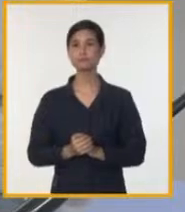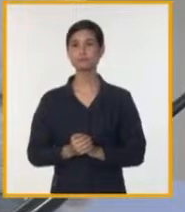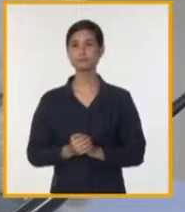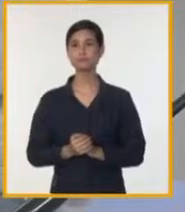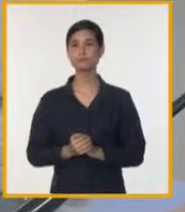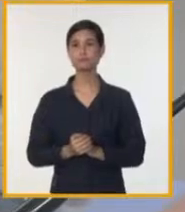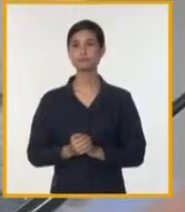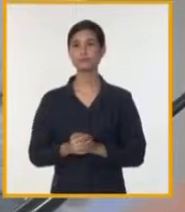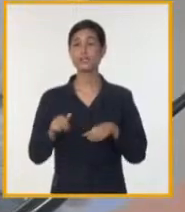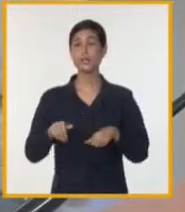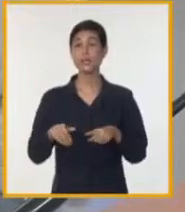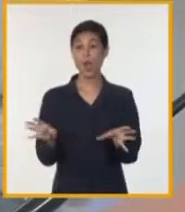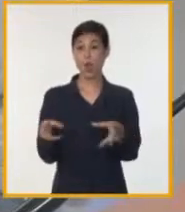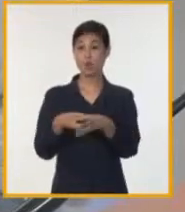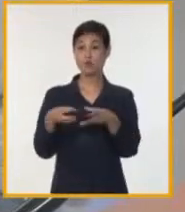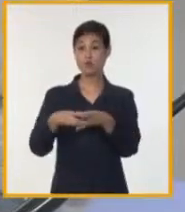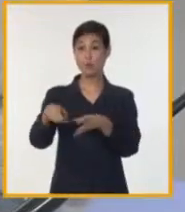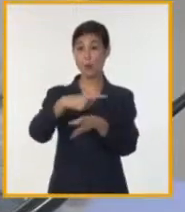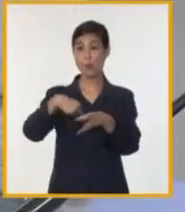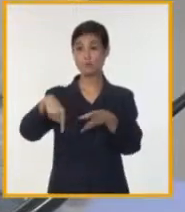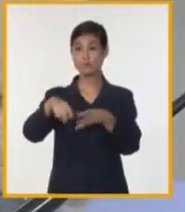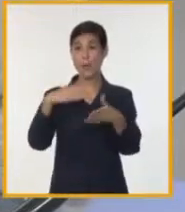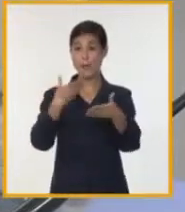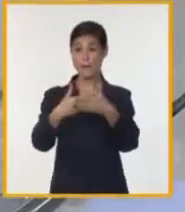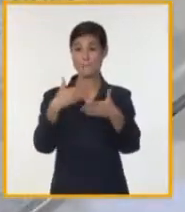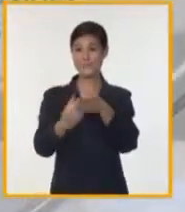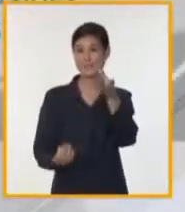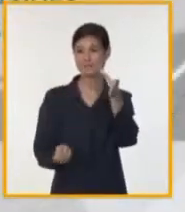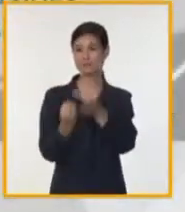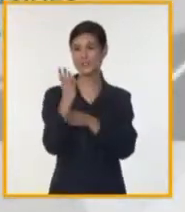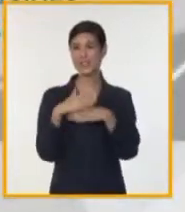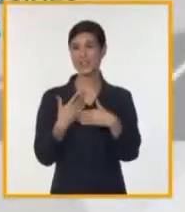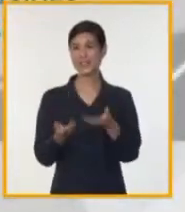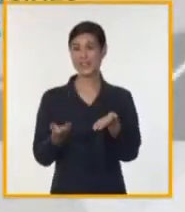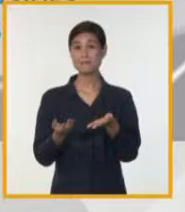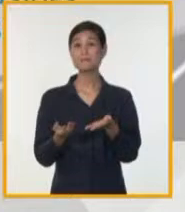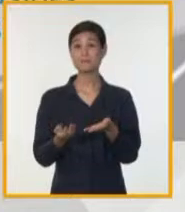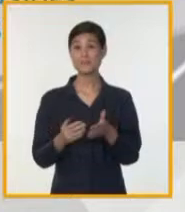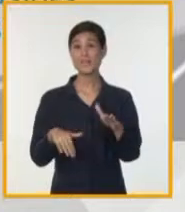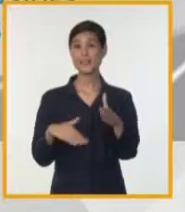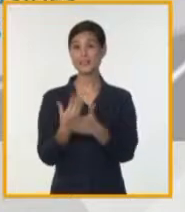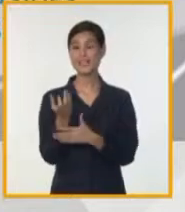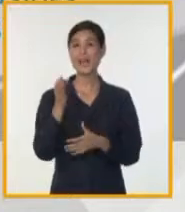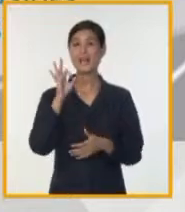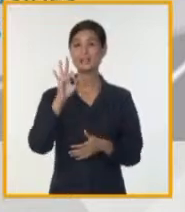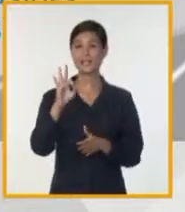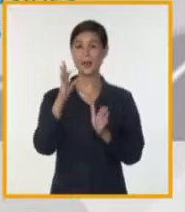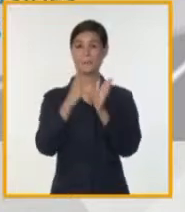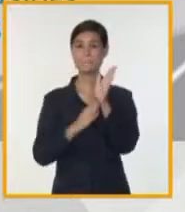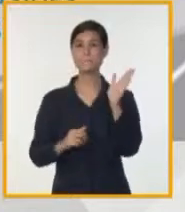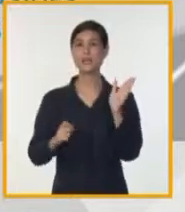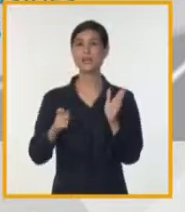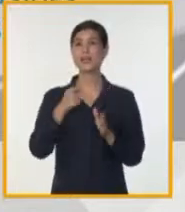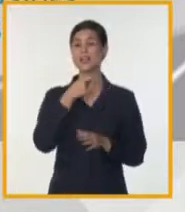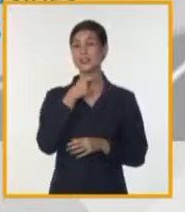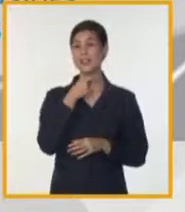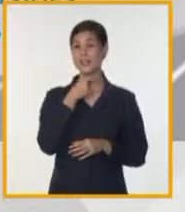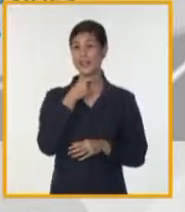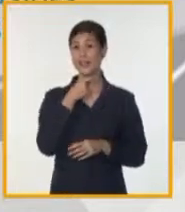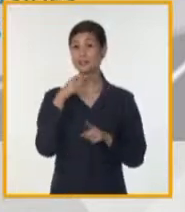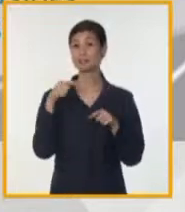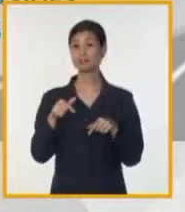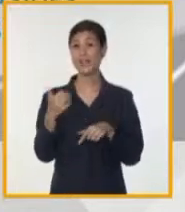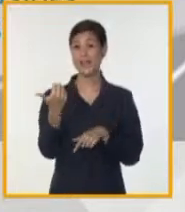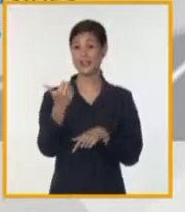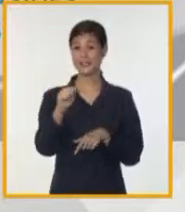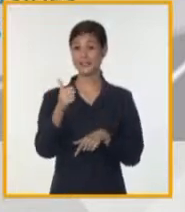día 3 de enero del 2014. Quiere decir que estamos celebrando nuestro 10º aniversario. Nos encontramos en el 10º